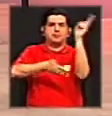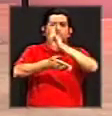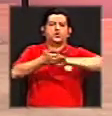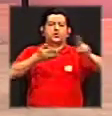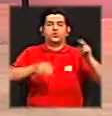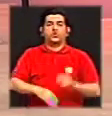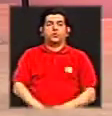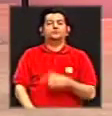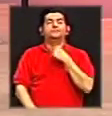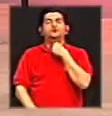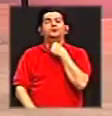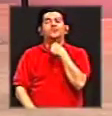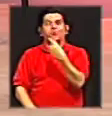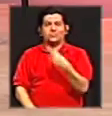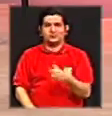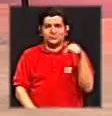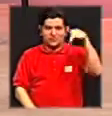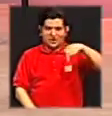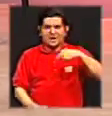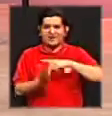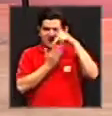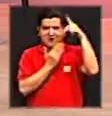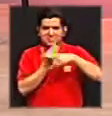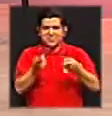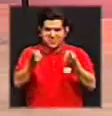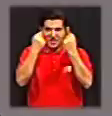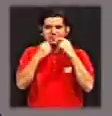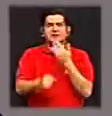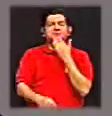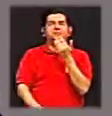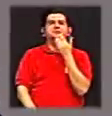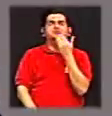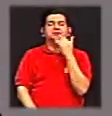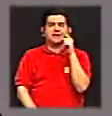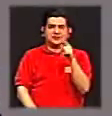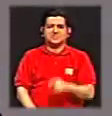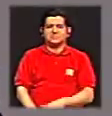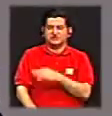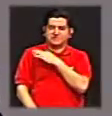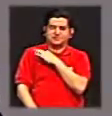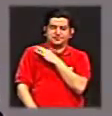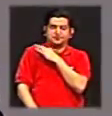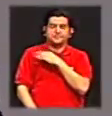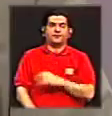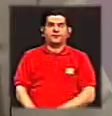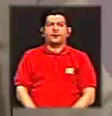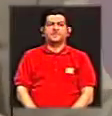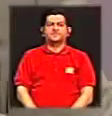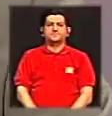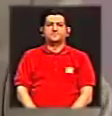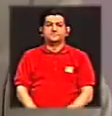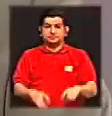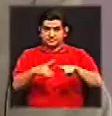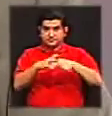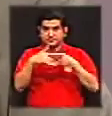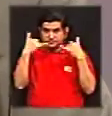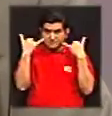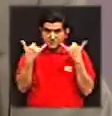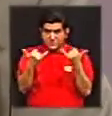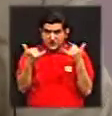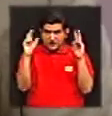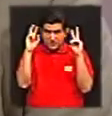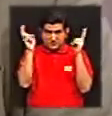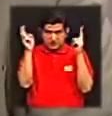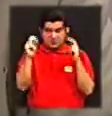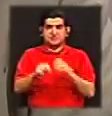Universidad. Es un gusto tenerlo aquí en el programa, Adrián. No, muchas gracias a ustedes por la invitación. Entramos directamente en